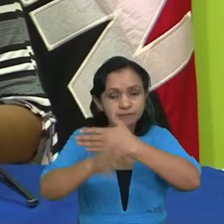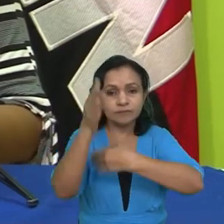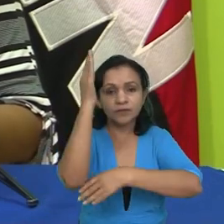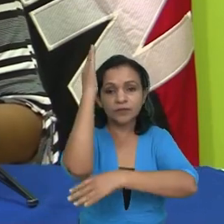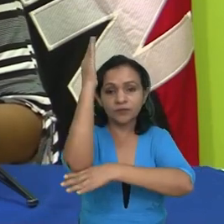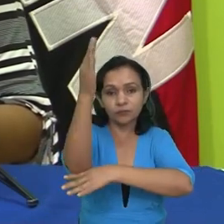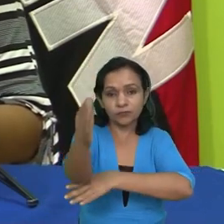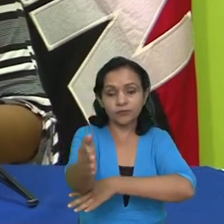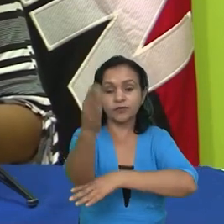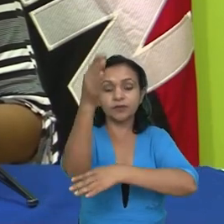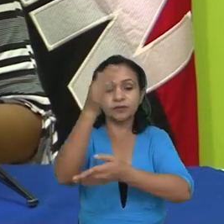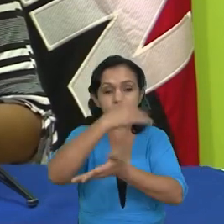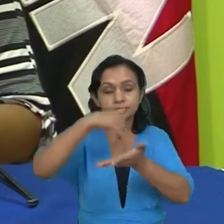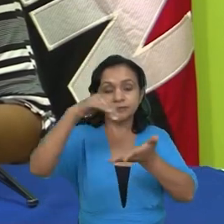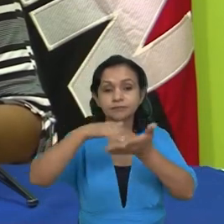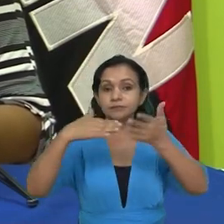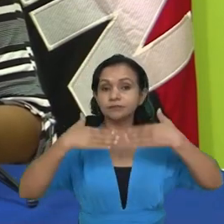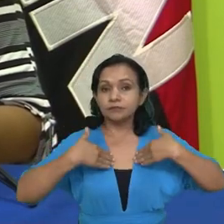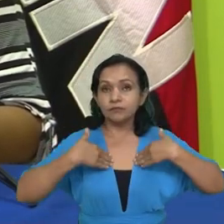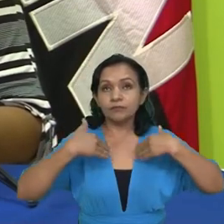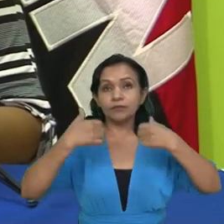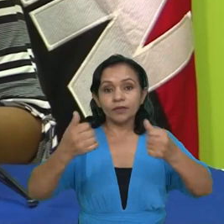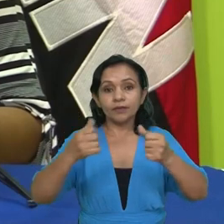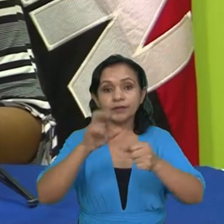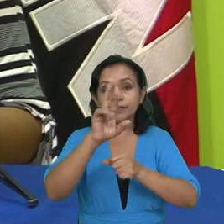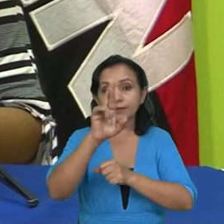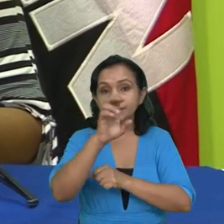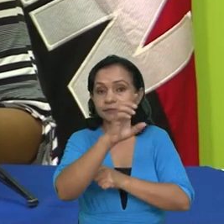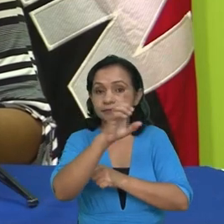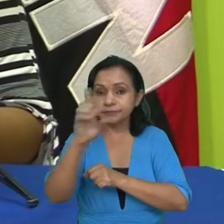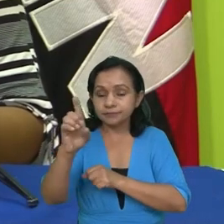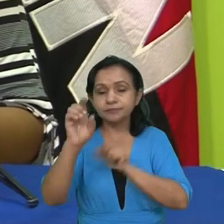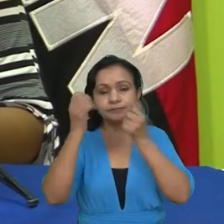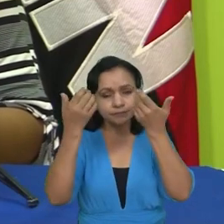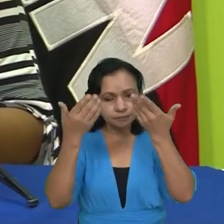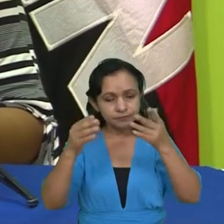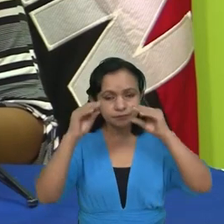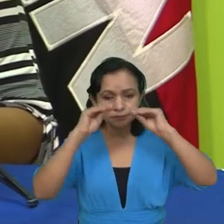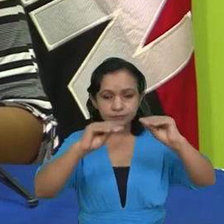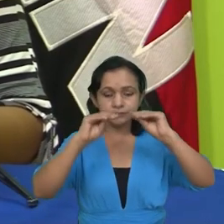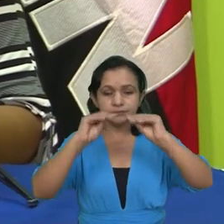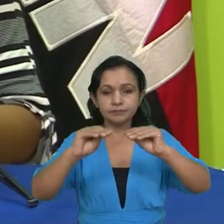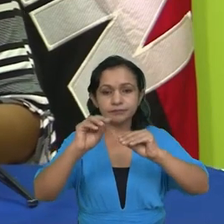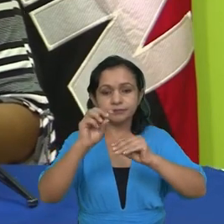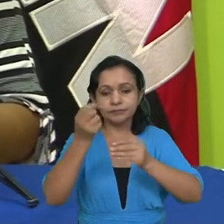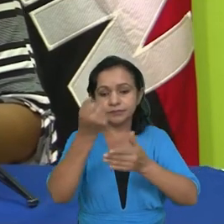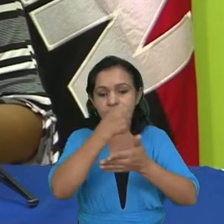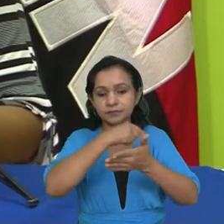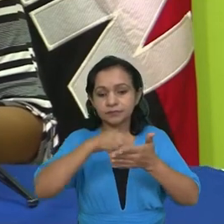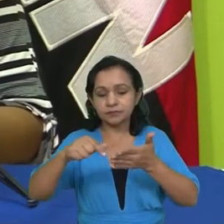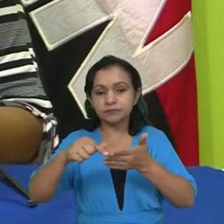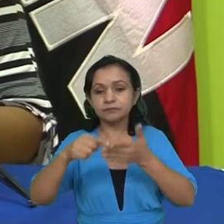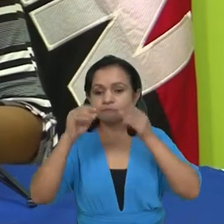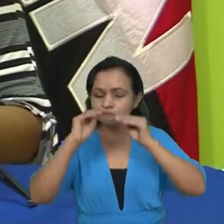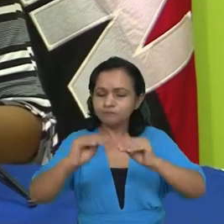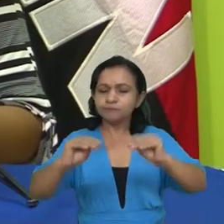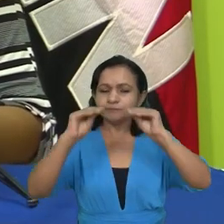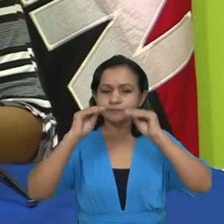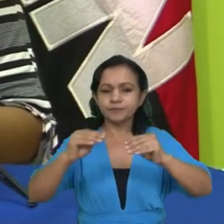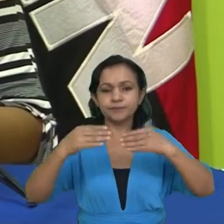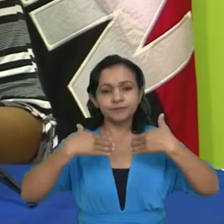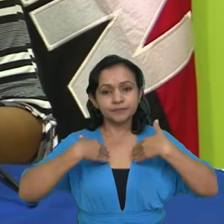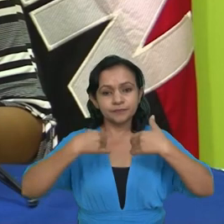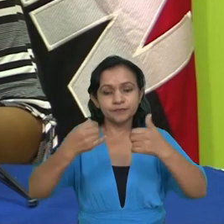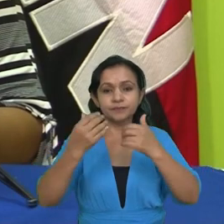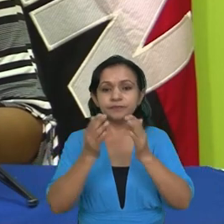unidades de salud y a través también de nuestra red comunitaria que ha sido capacitada en esta última semana es importante retomar